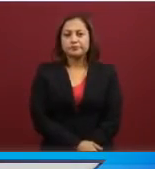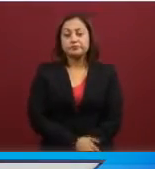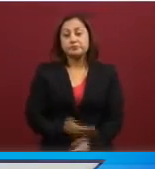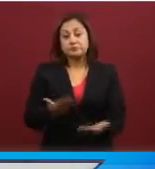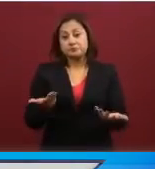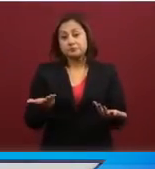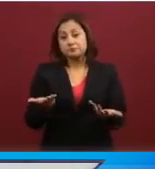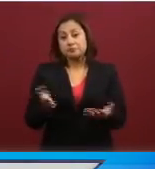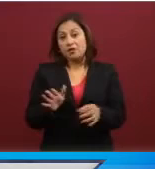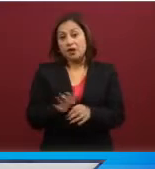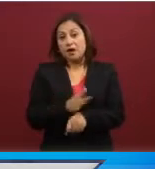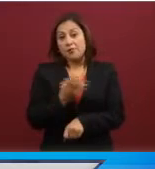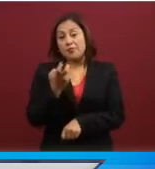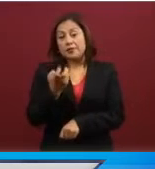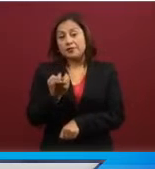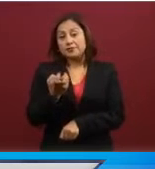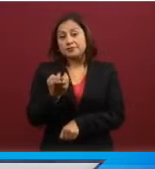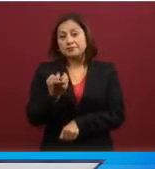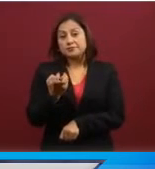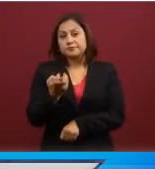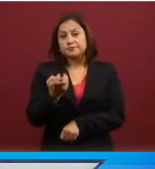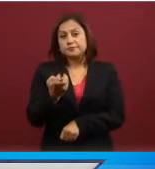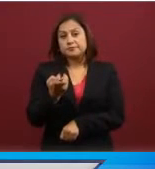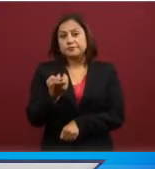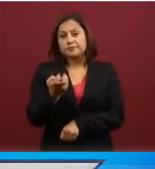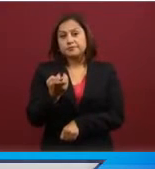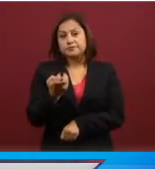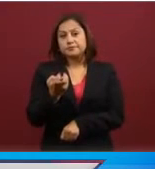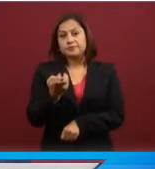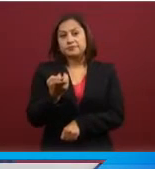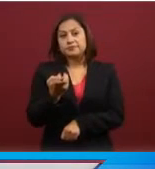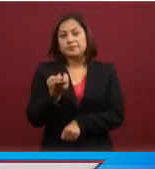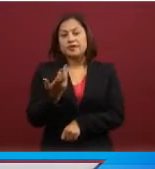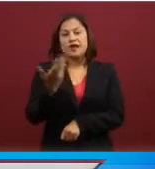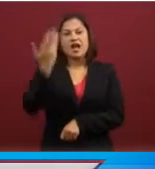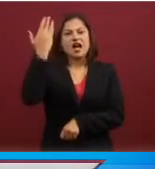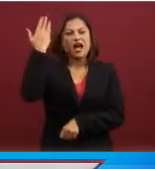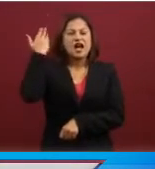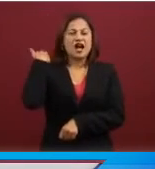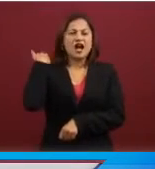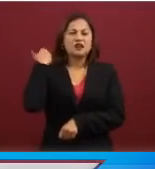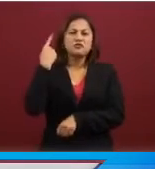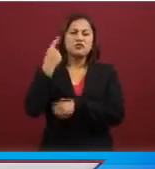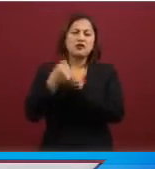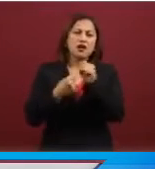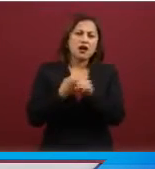Condonación de impuestos. Se condonaban año con año